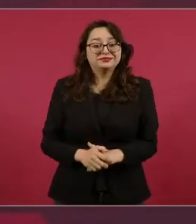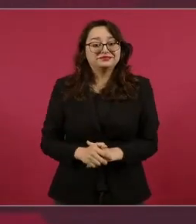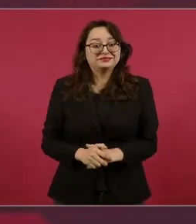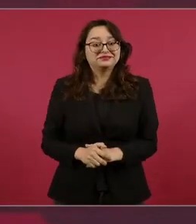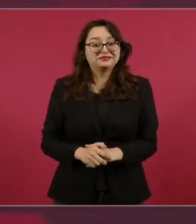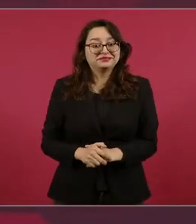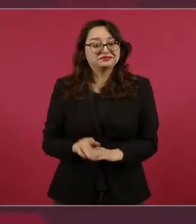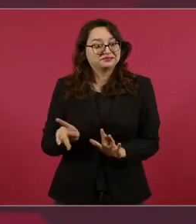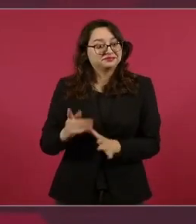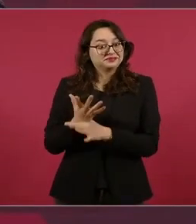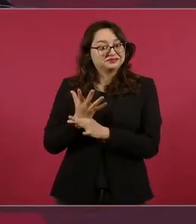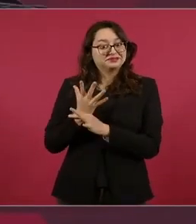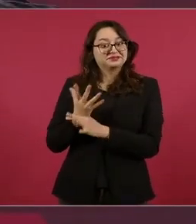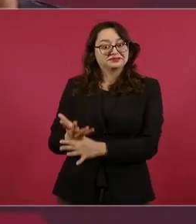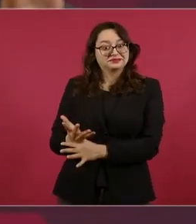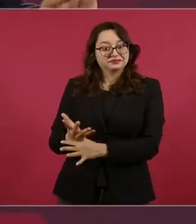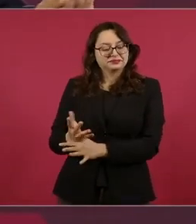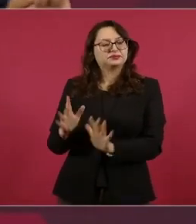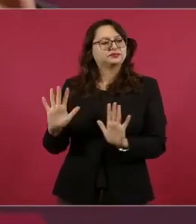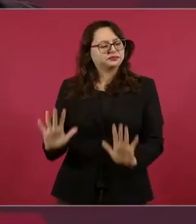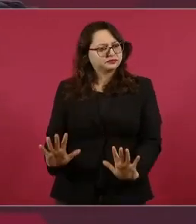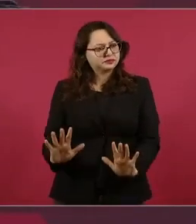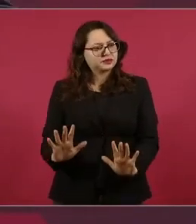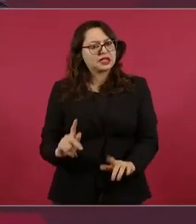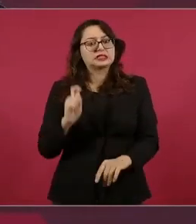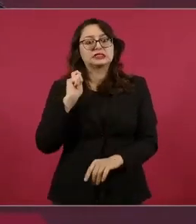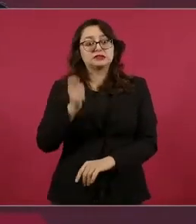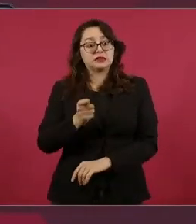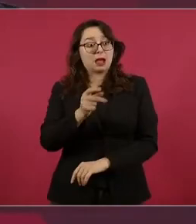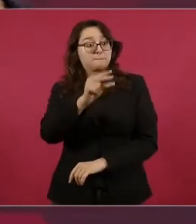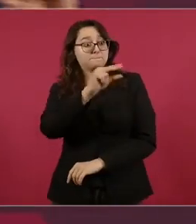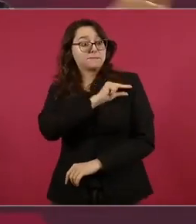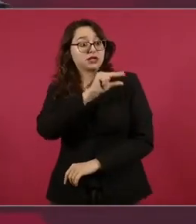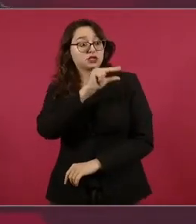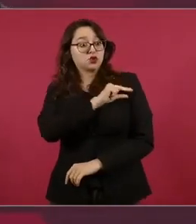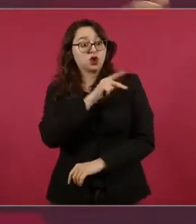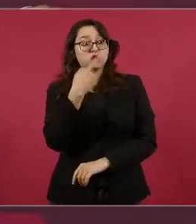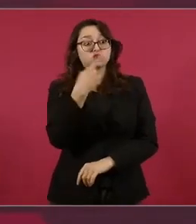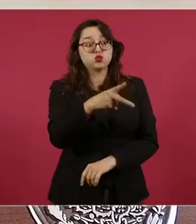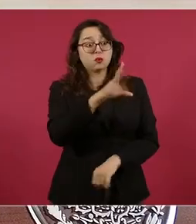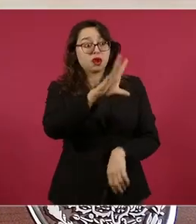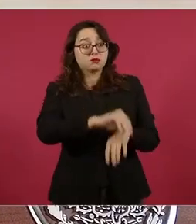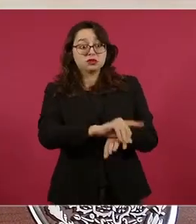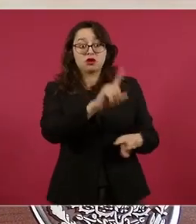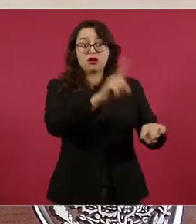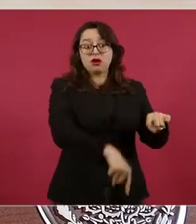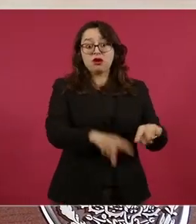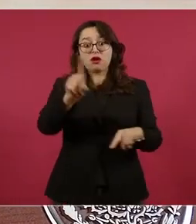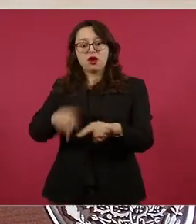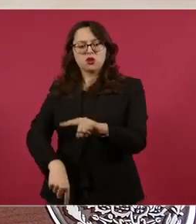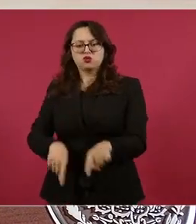hacerlo se respeta la concesión para trenes de